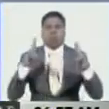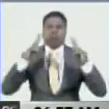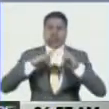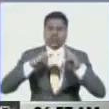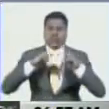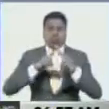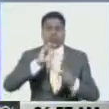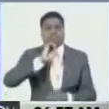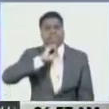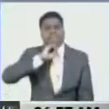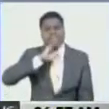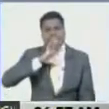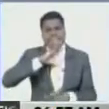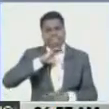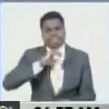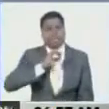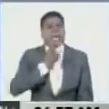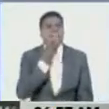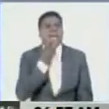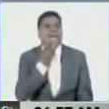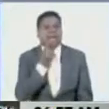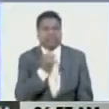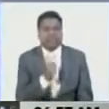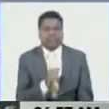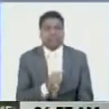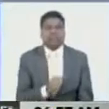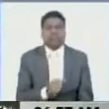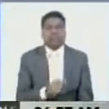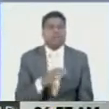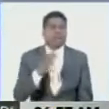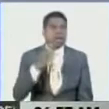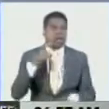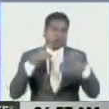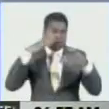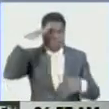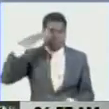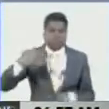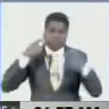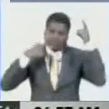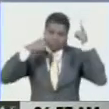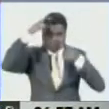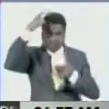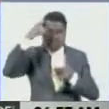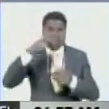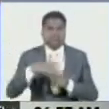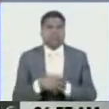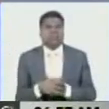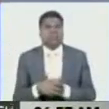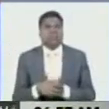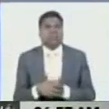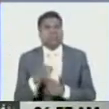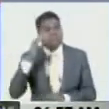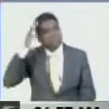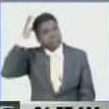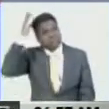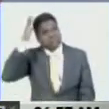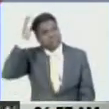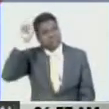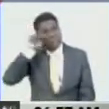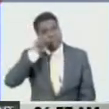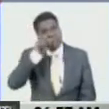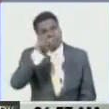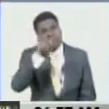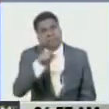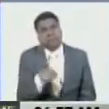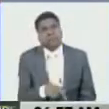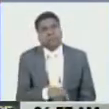conocimiento, de experiencia y de desarrollo de la conciencia. El comandante Chávez fue un baluarte fundamental. Y esa conciencia está allí. Que no